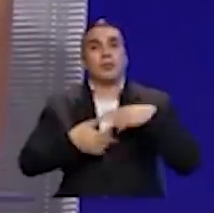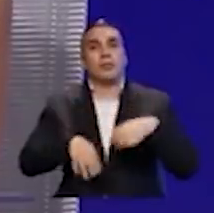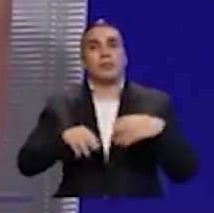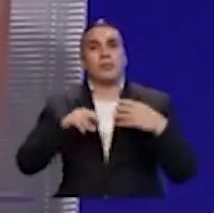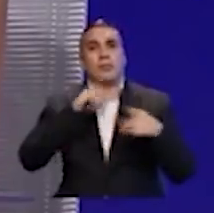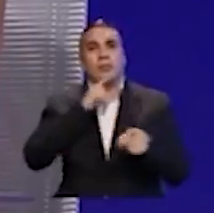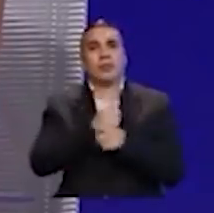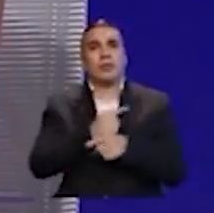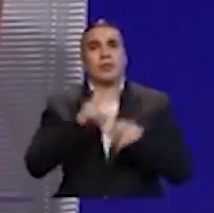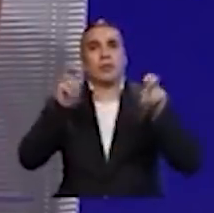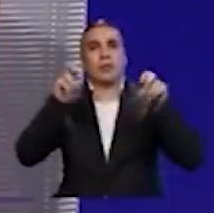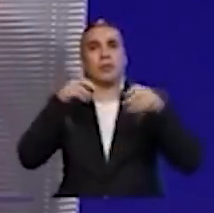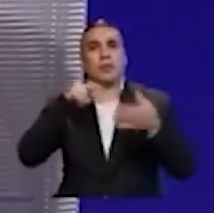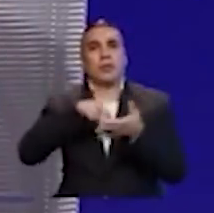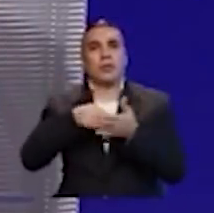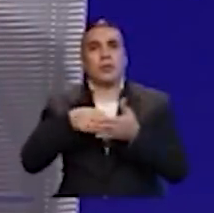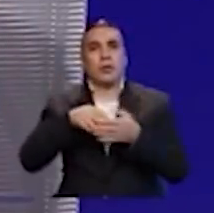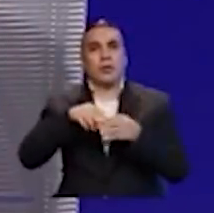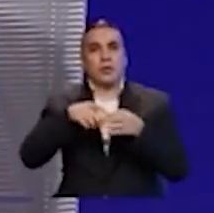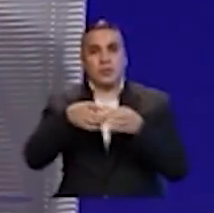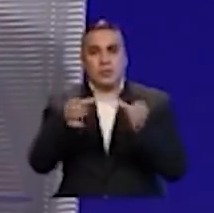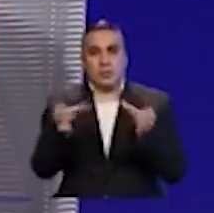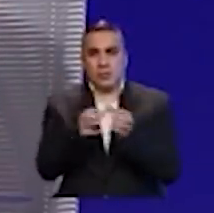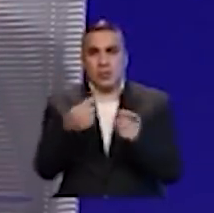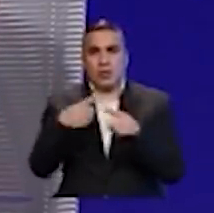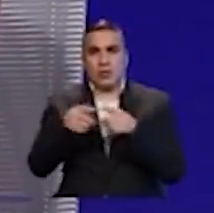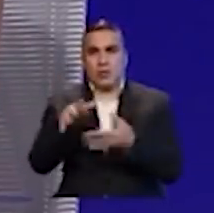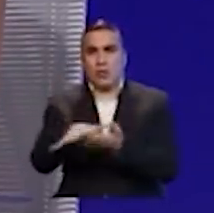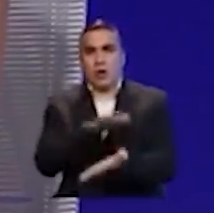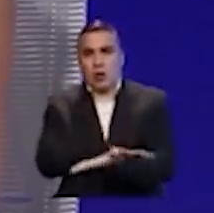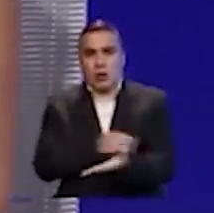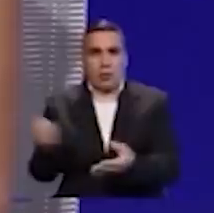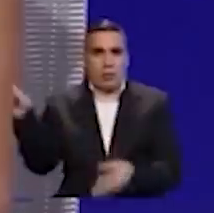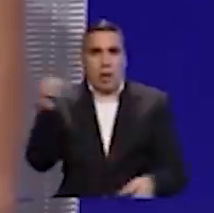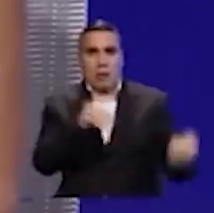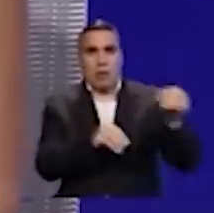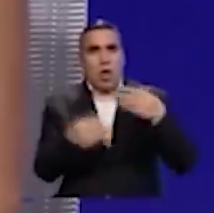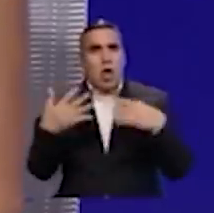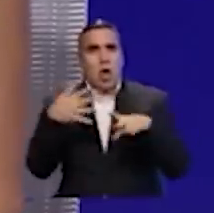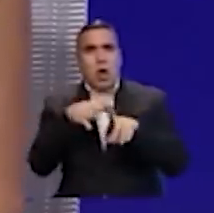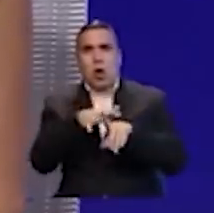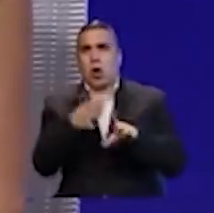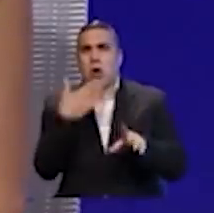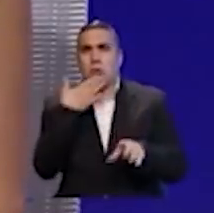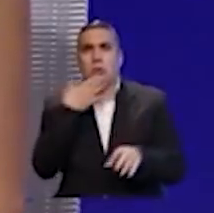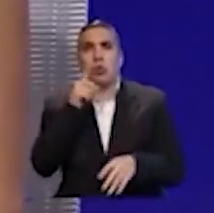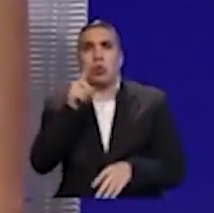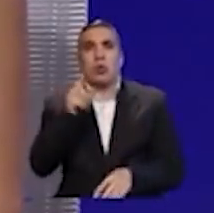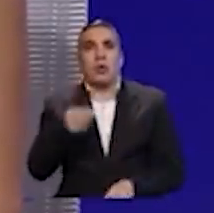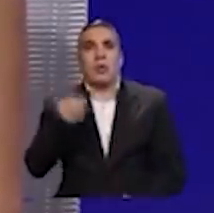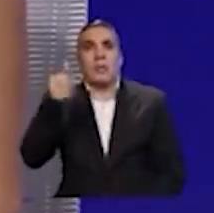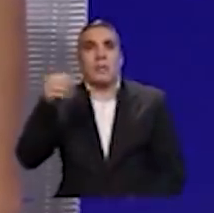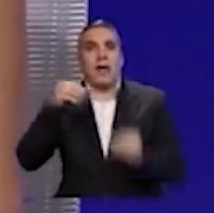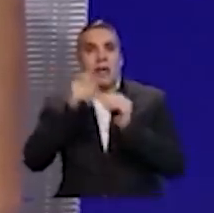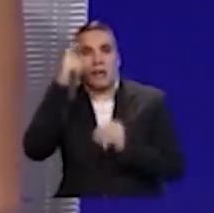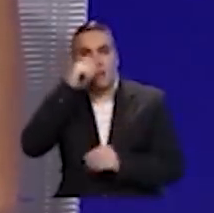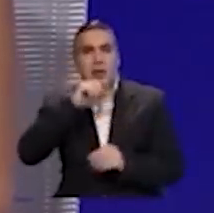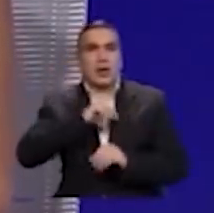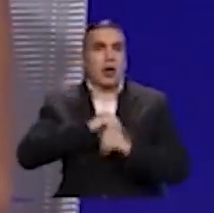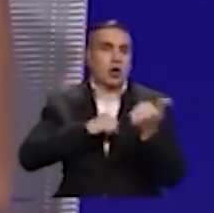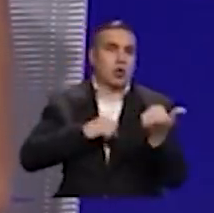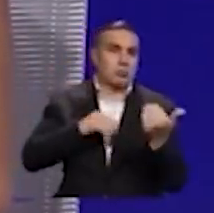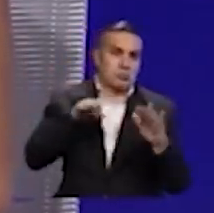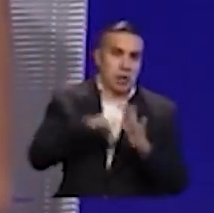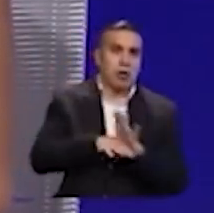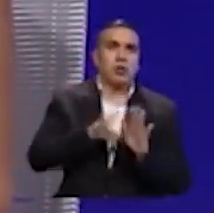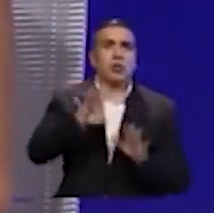se ilumina mucho antes de que salga el sol? ¿Por qué se tiró a la presidencia y no siguió cantando? La verdad que tenemos duda todos los ecuatorianos